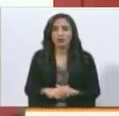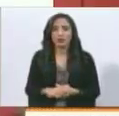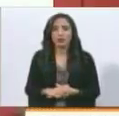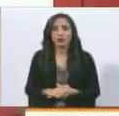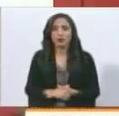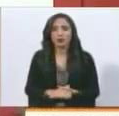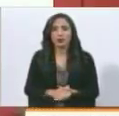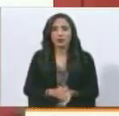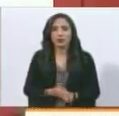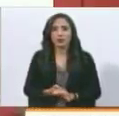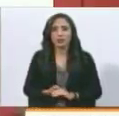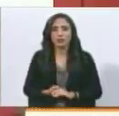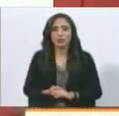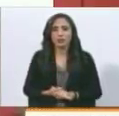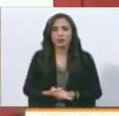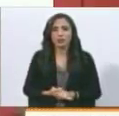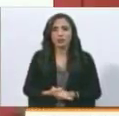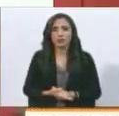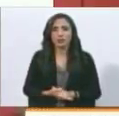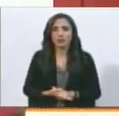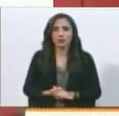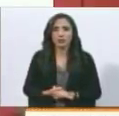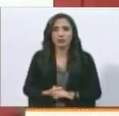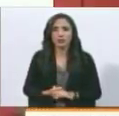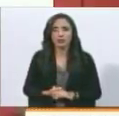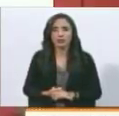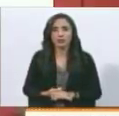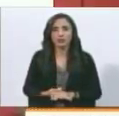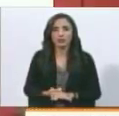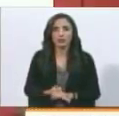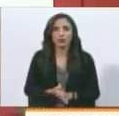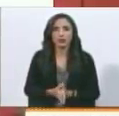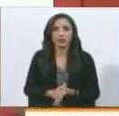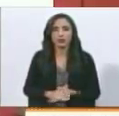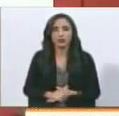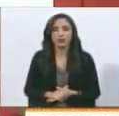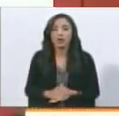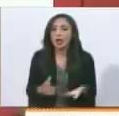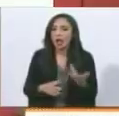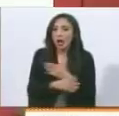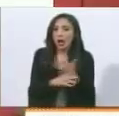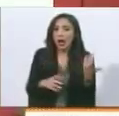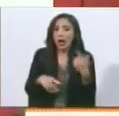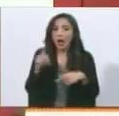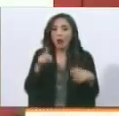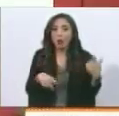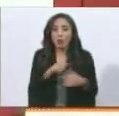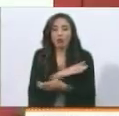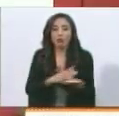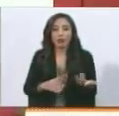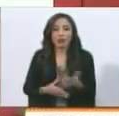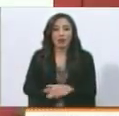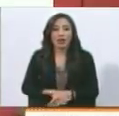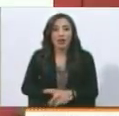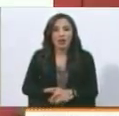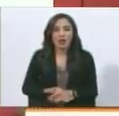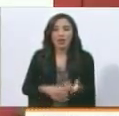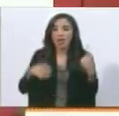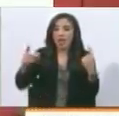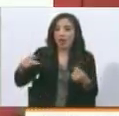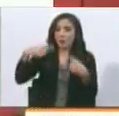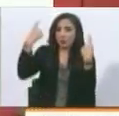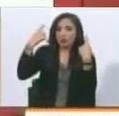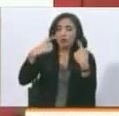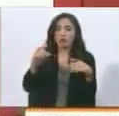Porque de ahorita todos son expertos. Todos son expertos. ¿Arrepentimiento de alguno de ellos? No, le echan la culpa a Nicolás por no dejarse